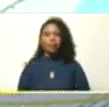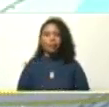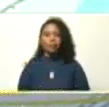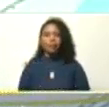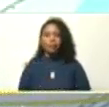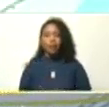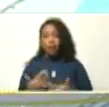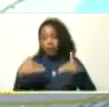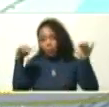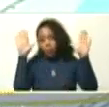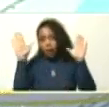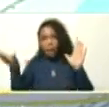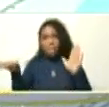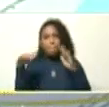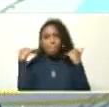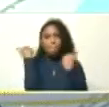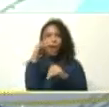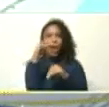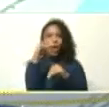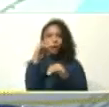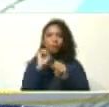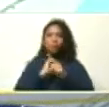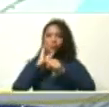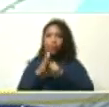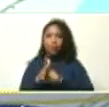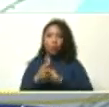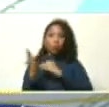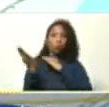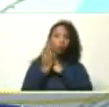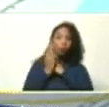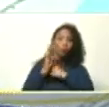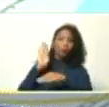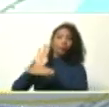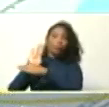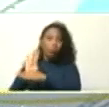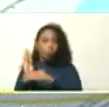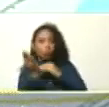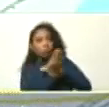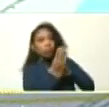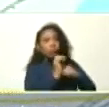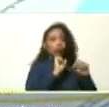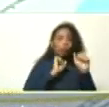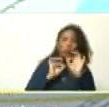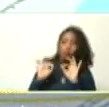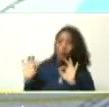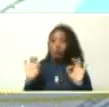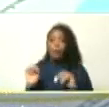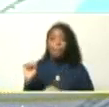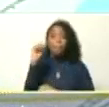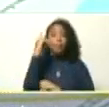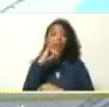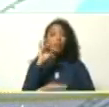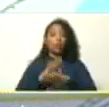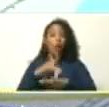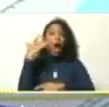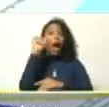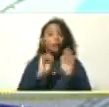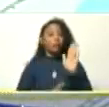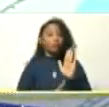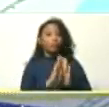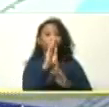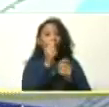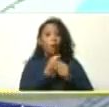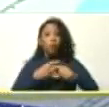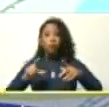A pesar de las limitaciones, pues, del coronavirus, que uno tiene que cuidarse. Primera noticia, tenemos un pico de coronavirus en el